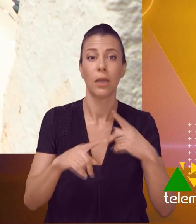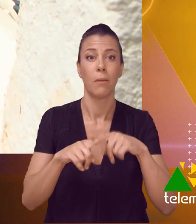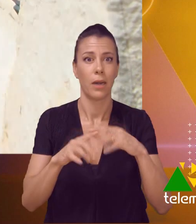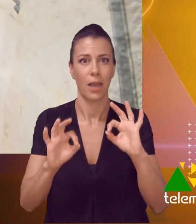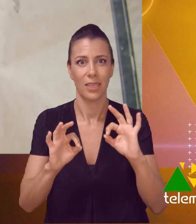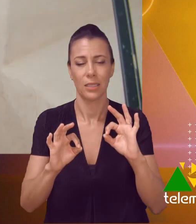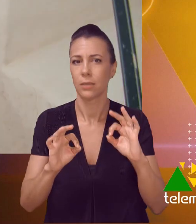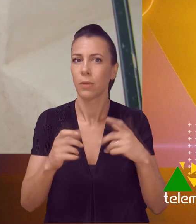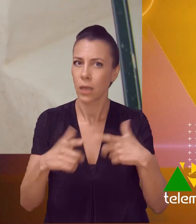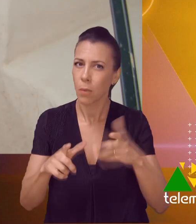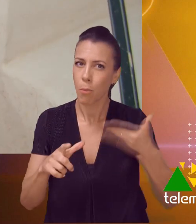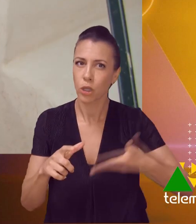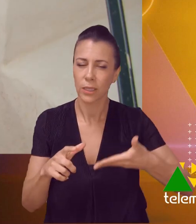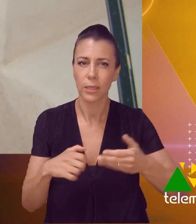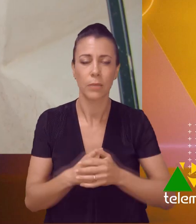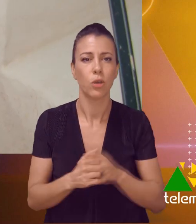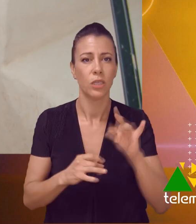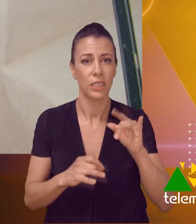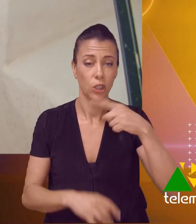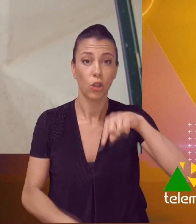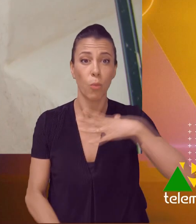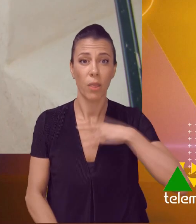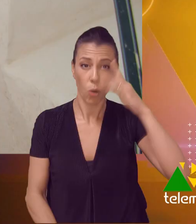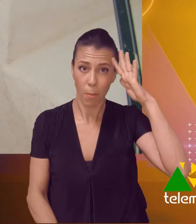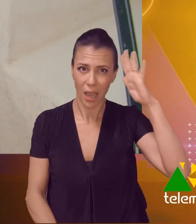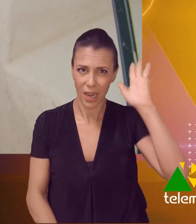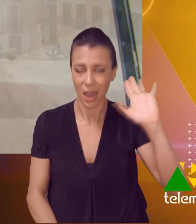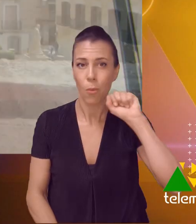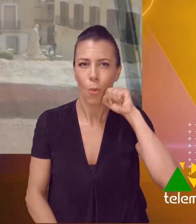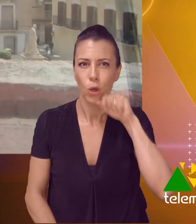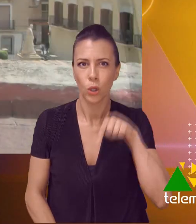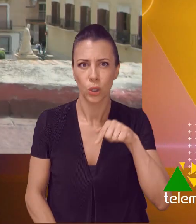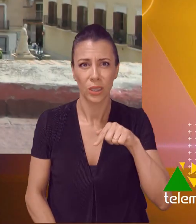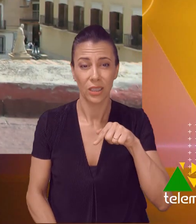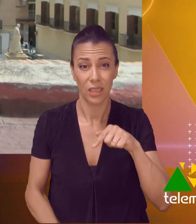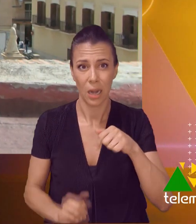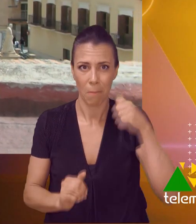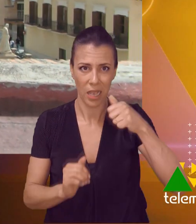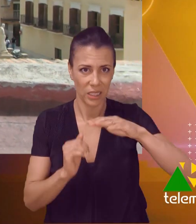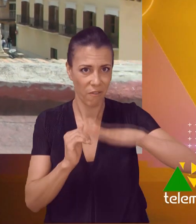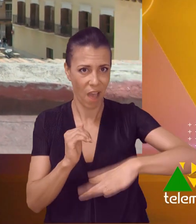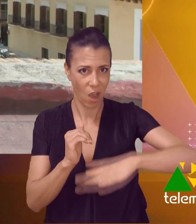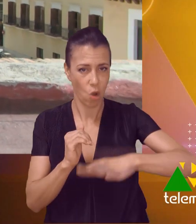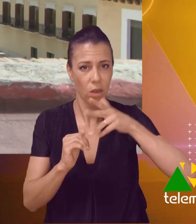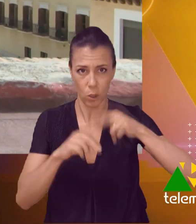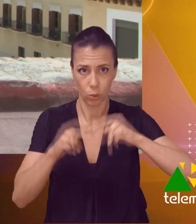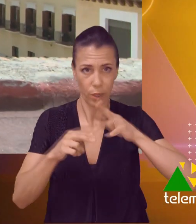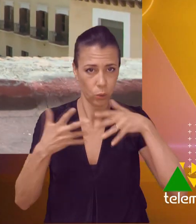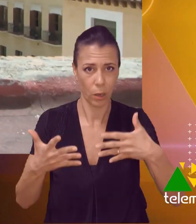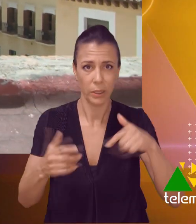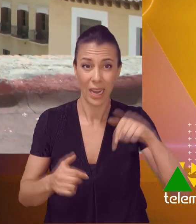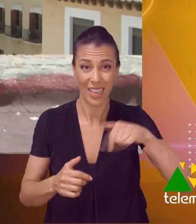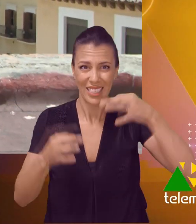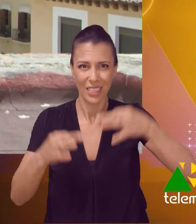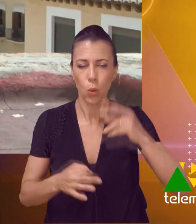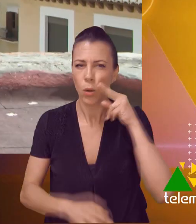parte defensiva importantísima. Nos podemos imaginar Motril mucho más bajo de lo que las construcciones actuales. Desde aquí se vería el mar,